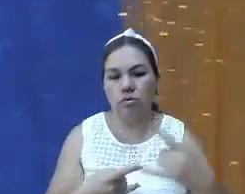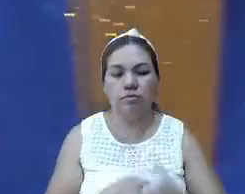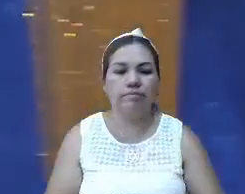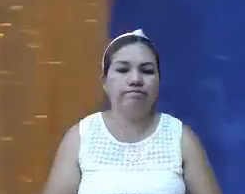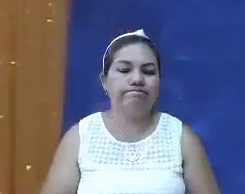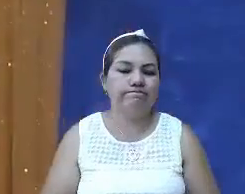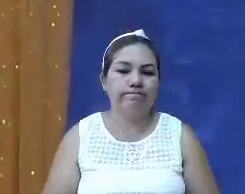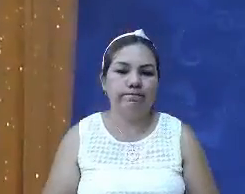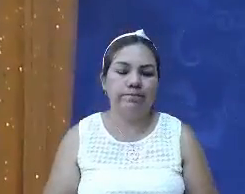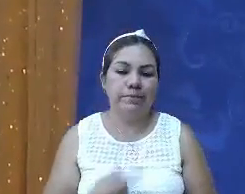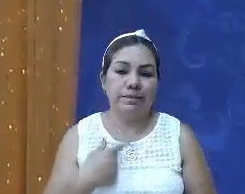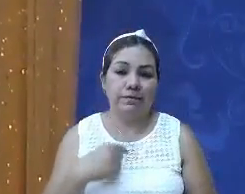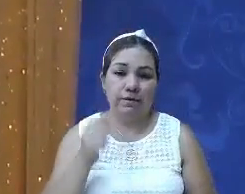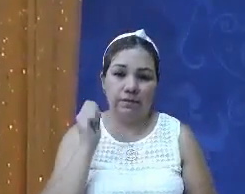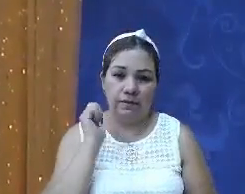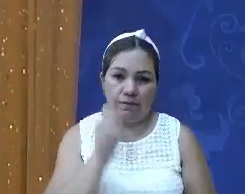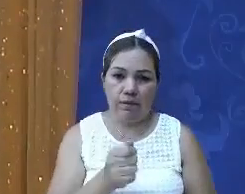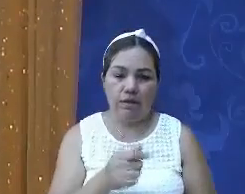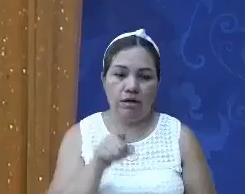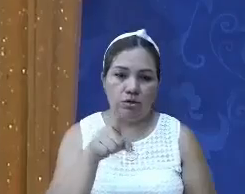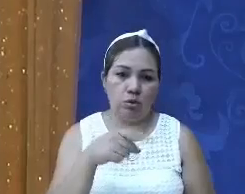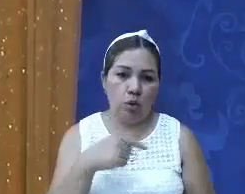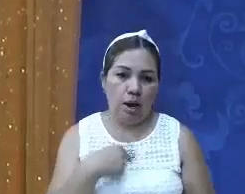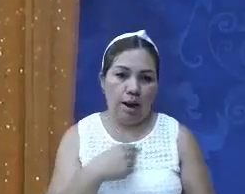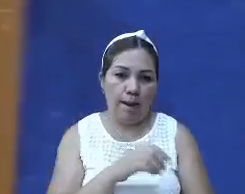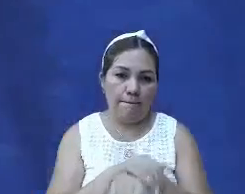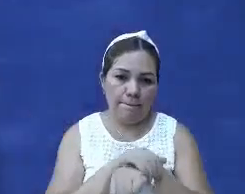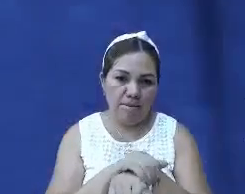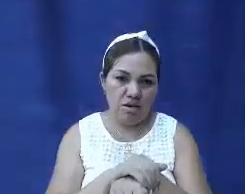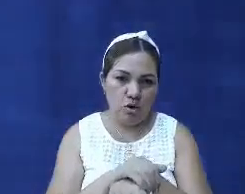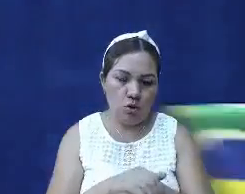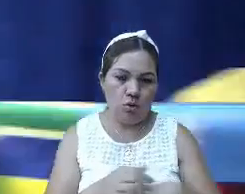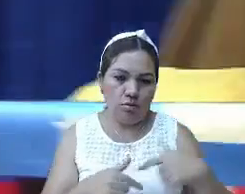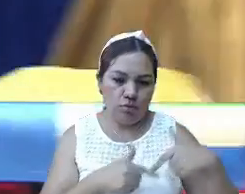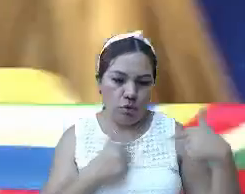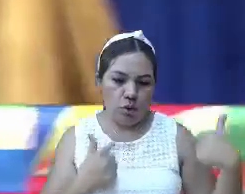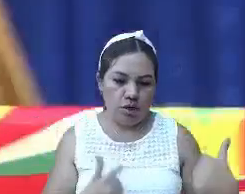Le va a dar a ese amigo tuyo en el corazón y lo va a matar.